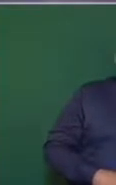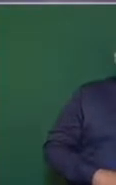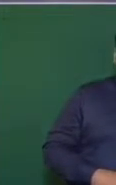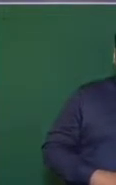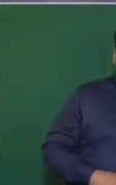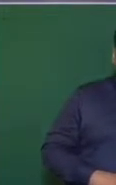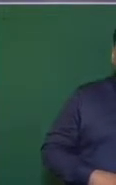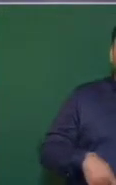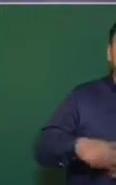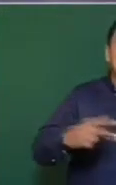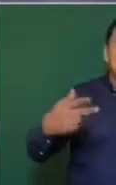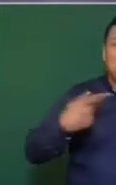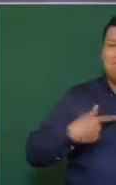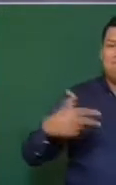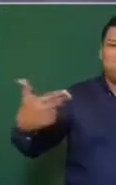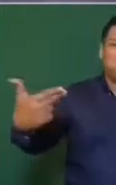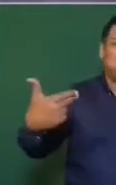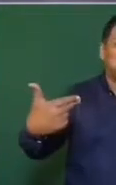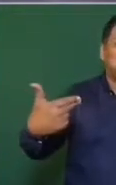Nada más que no salió, pues.